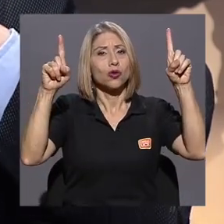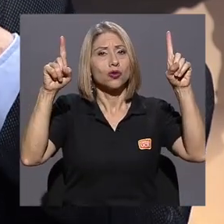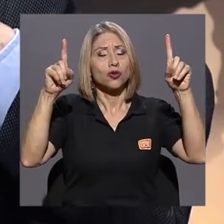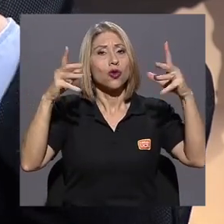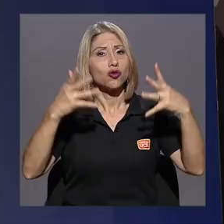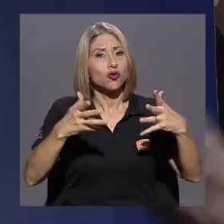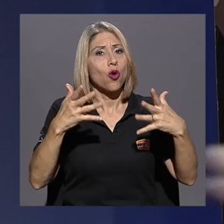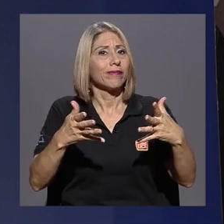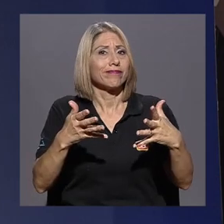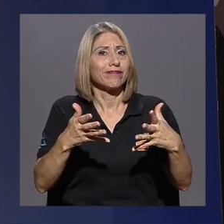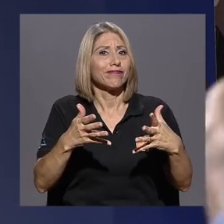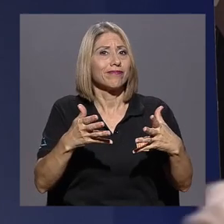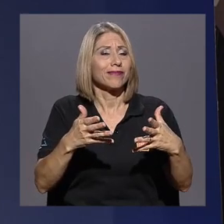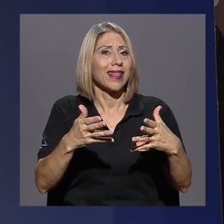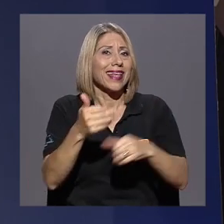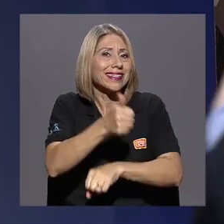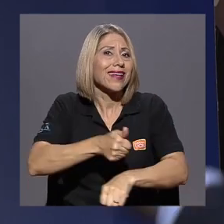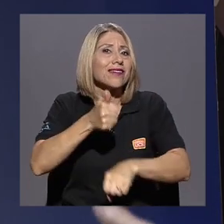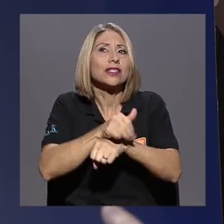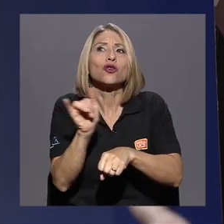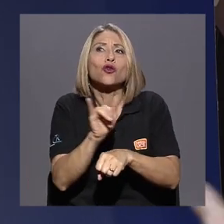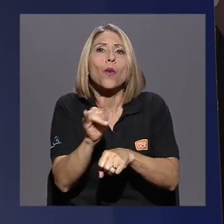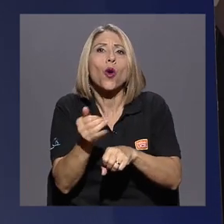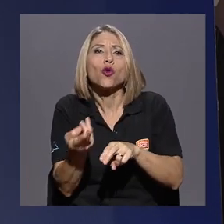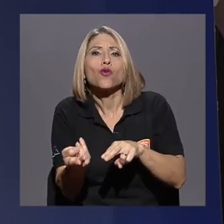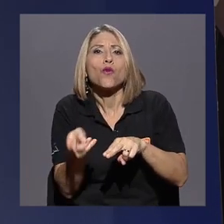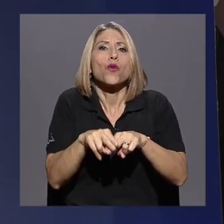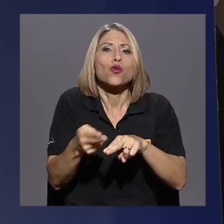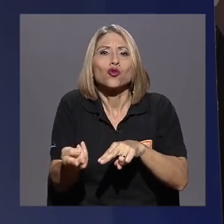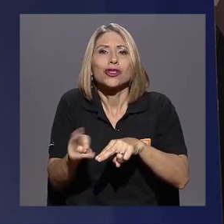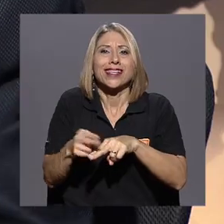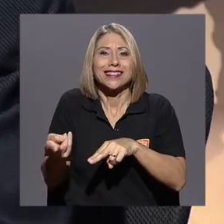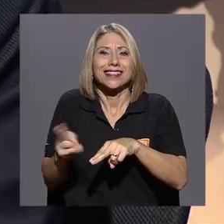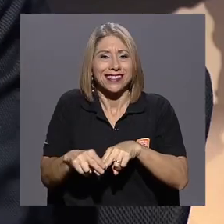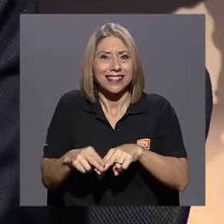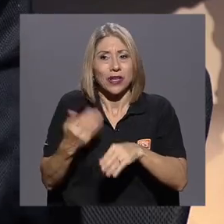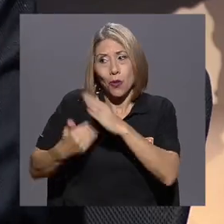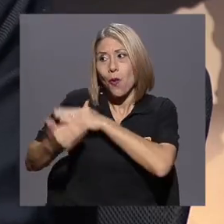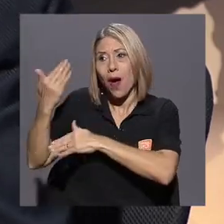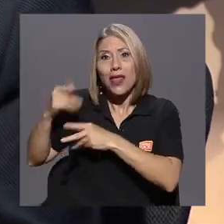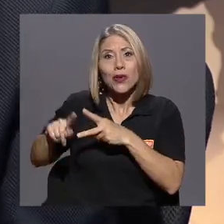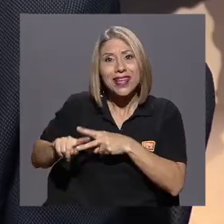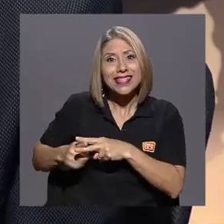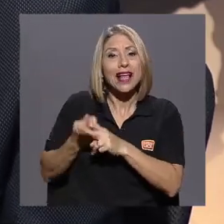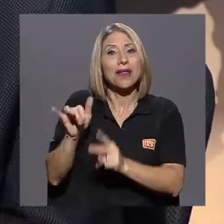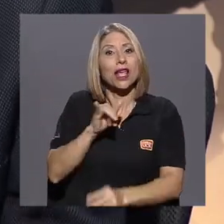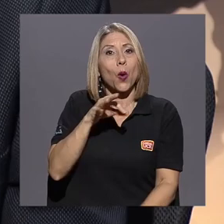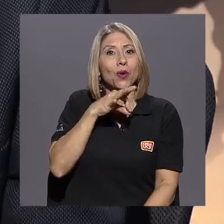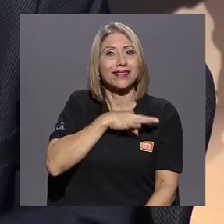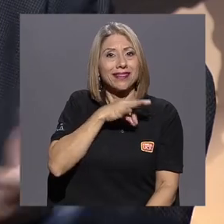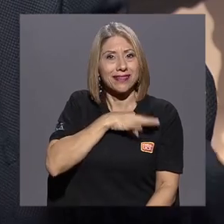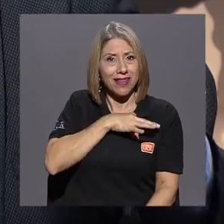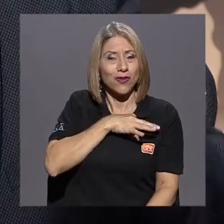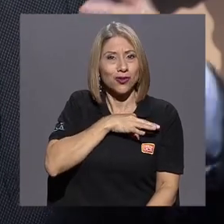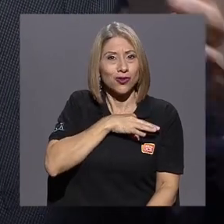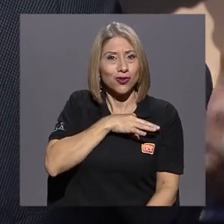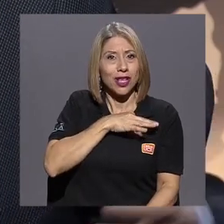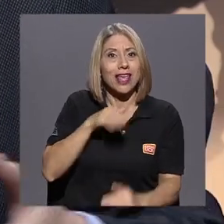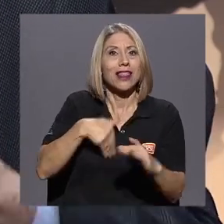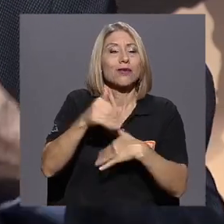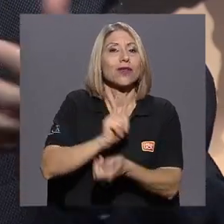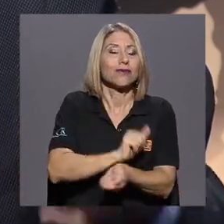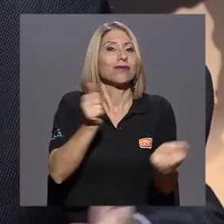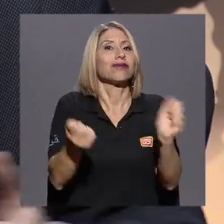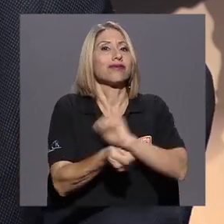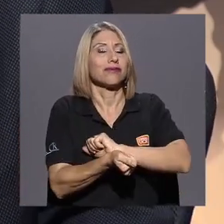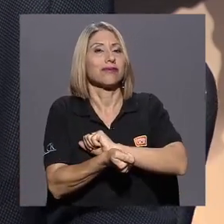definidos sencillamente como pluses, ¿verdad? Don Oscar, cuando fueron definidos inicialmente como incentivos y en un momento determinado pasaron